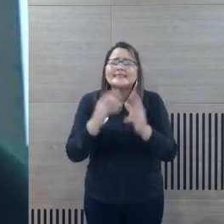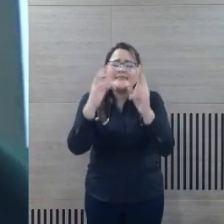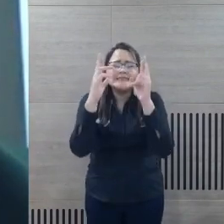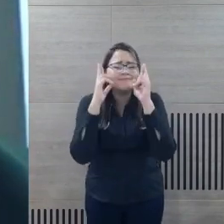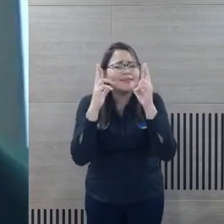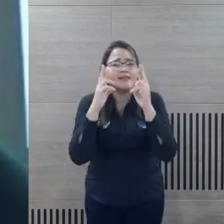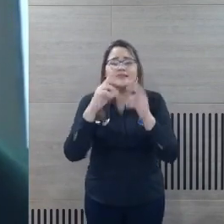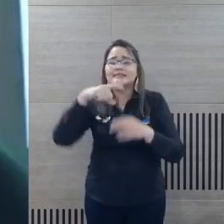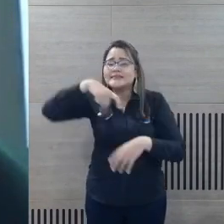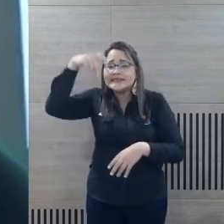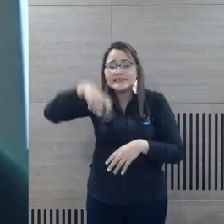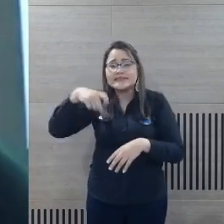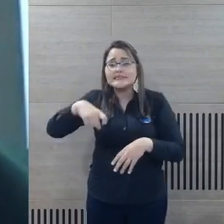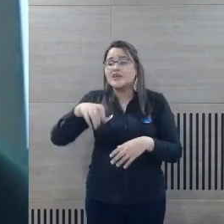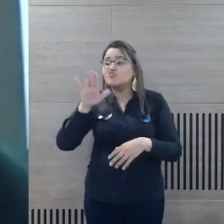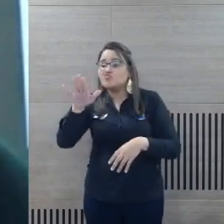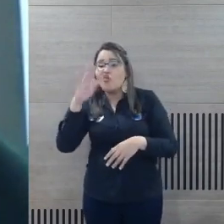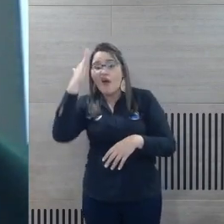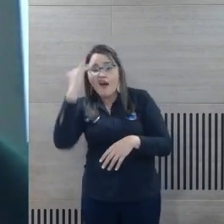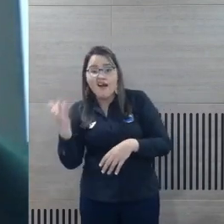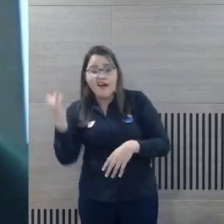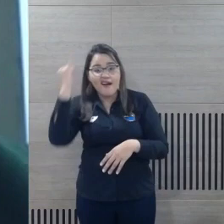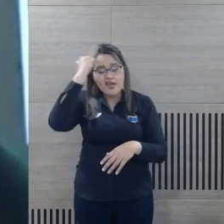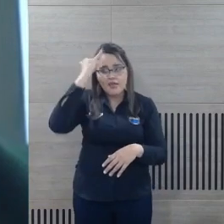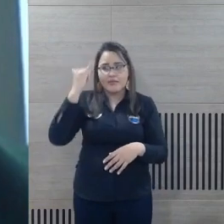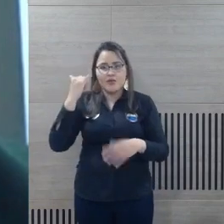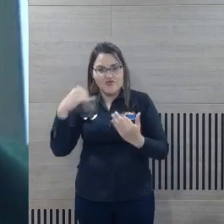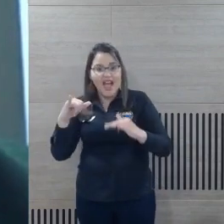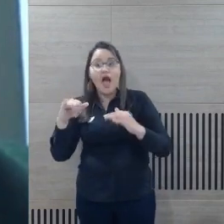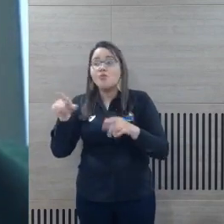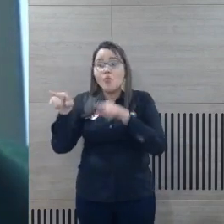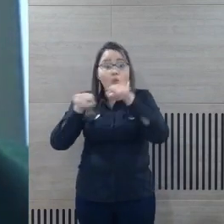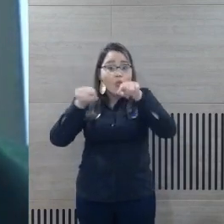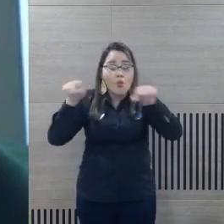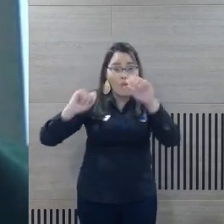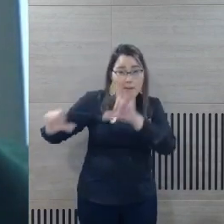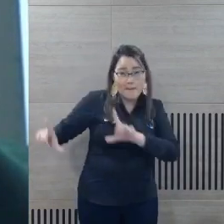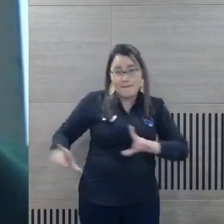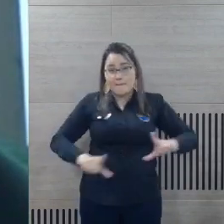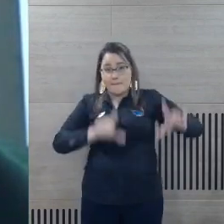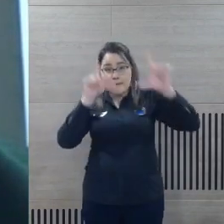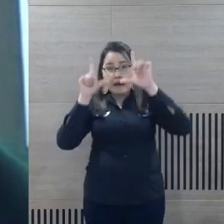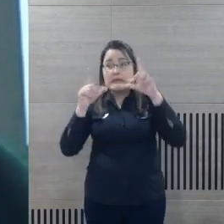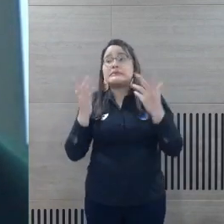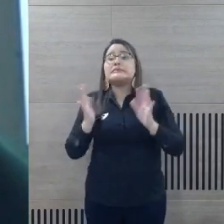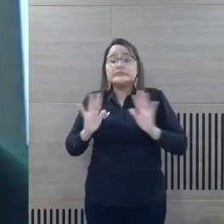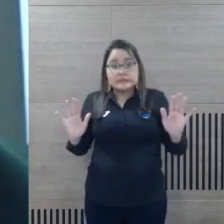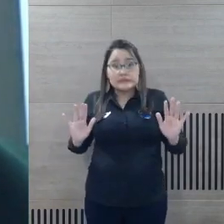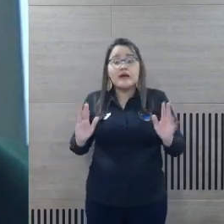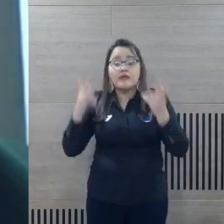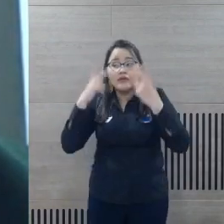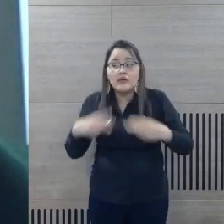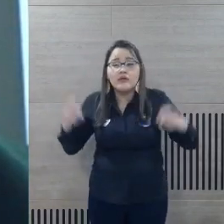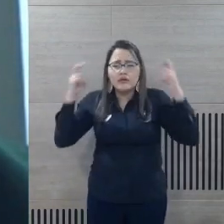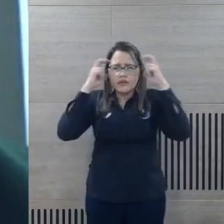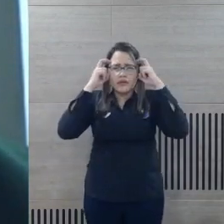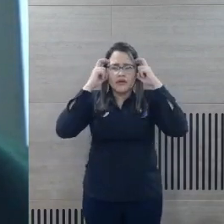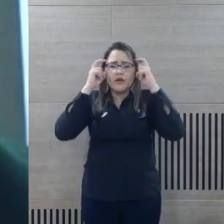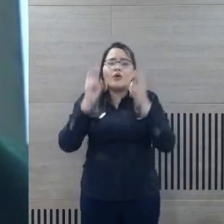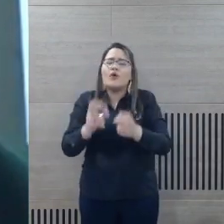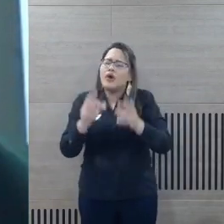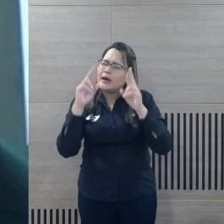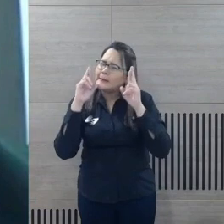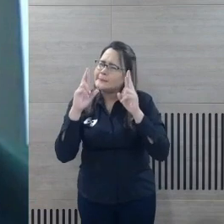oportunidades, los que poseen el conocimiento, tratemos de ser críticos con la realidad de nuestro país, con la realidad de la